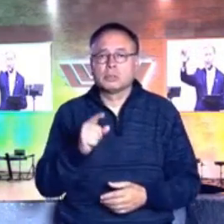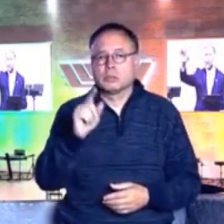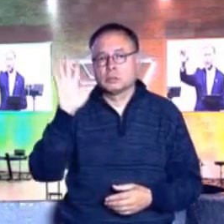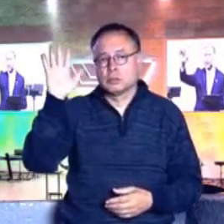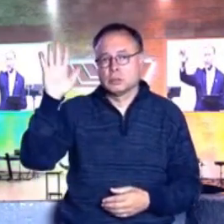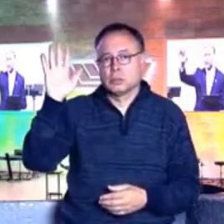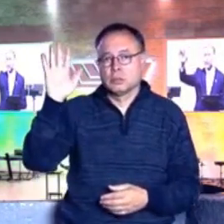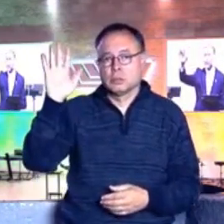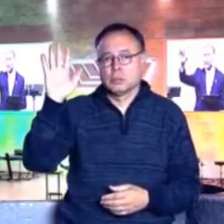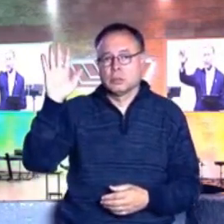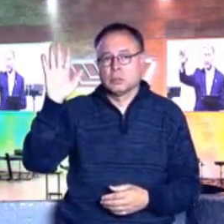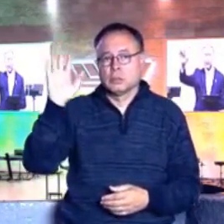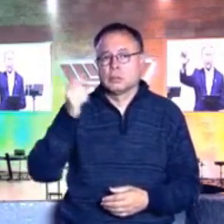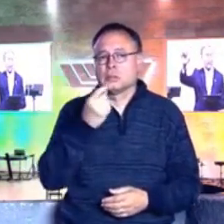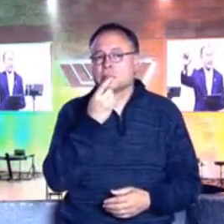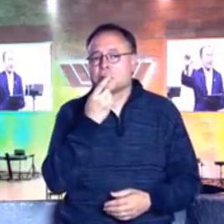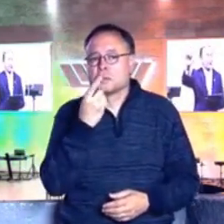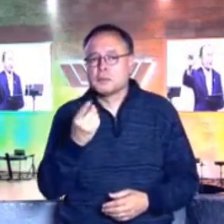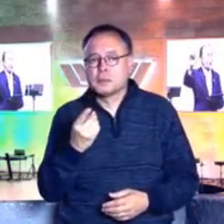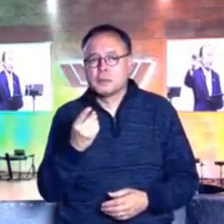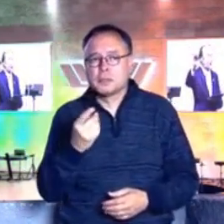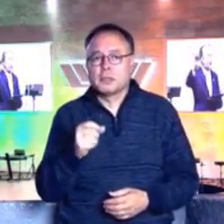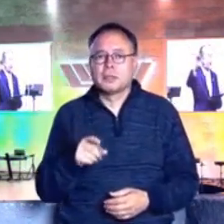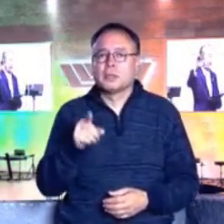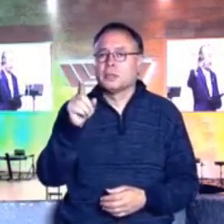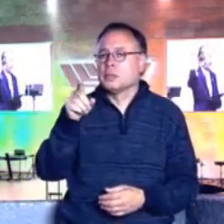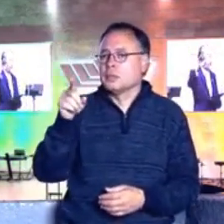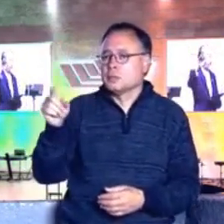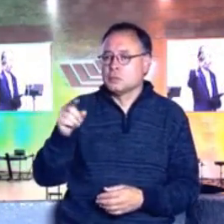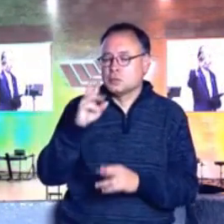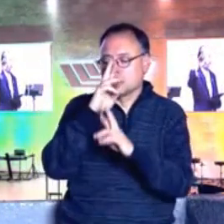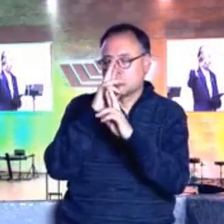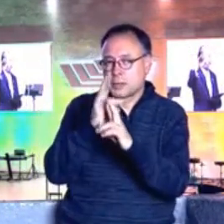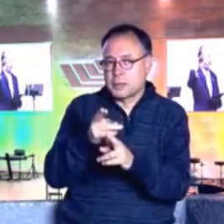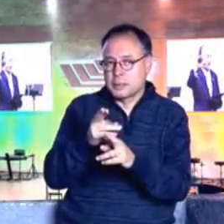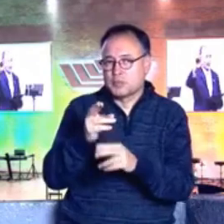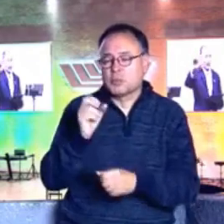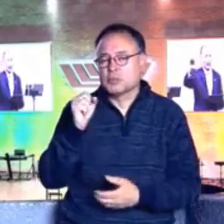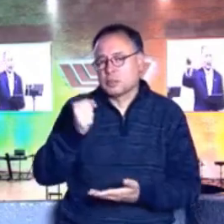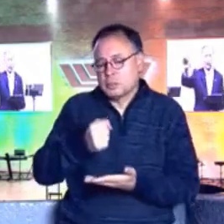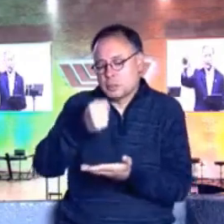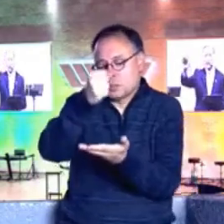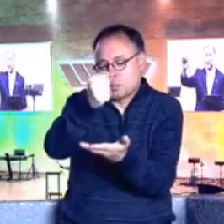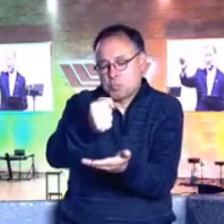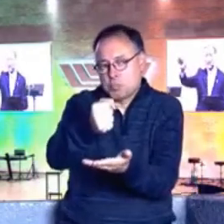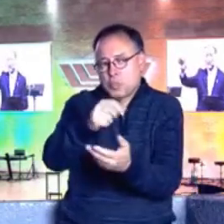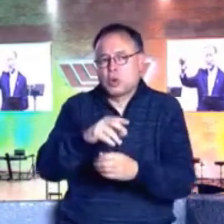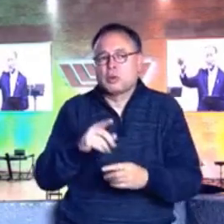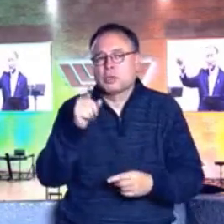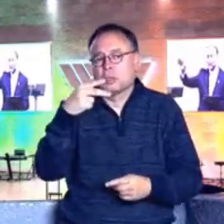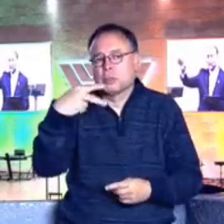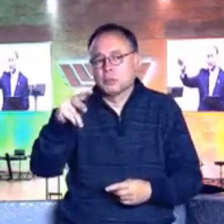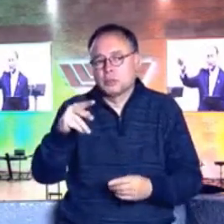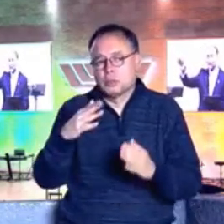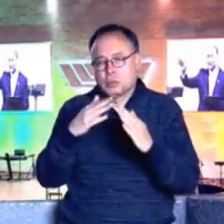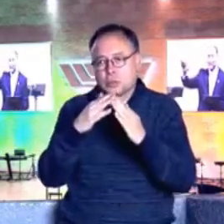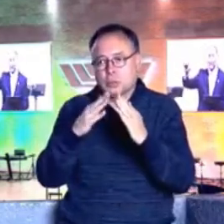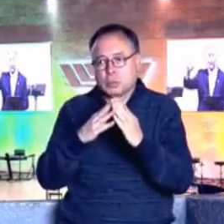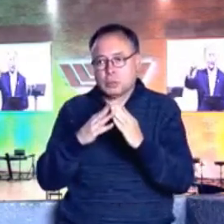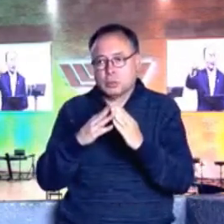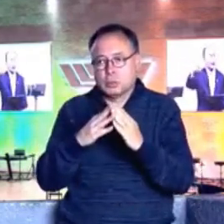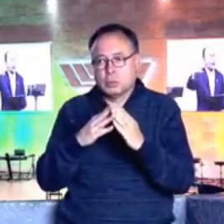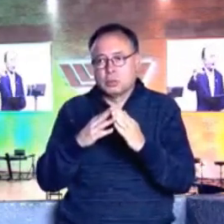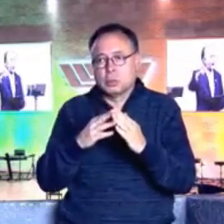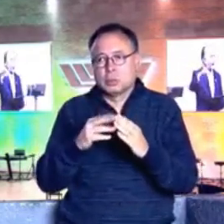es varones casados tú tienes esa responsabilidad no es responsabilidad del gobierno es